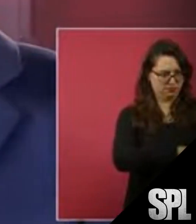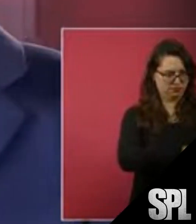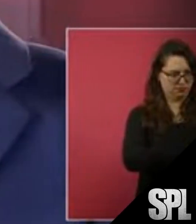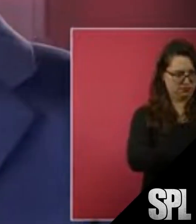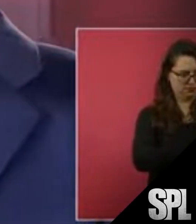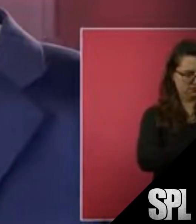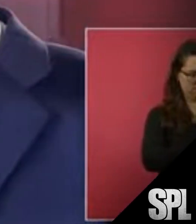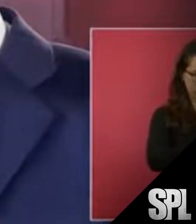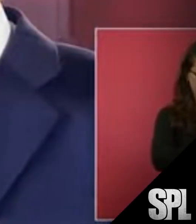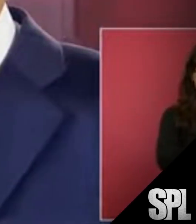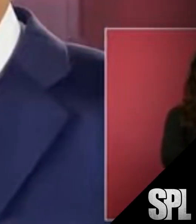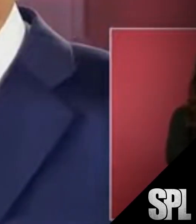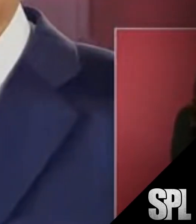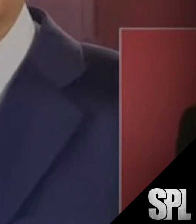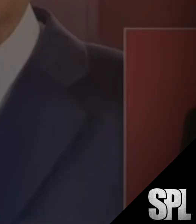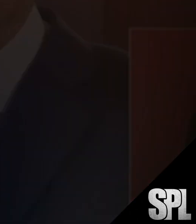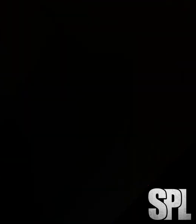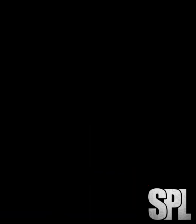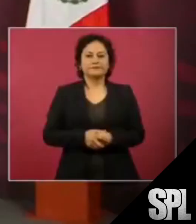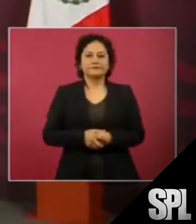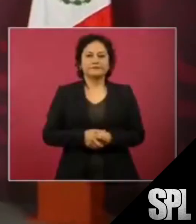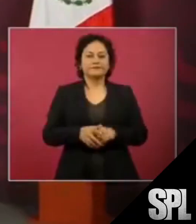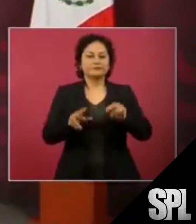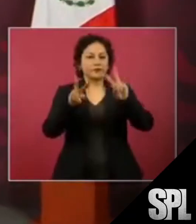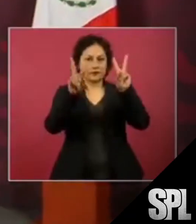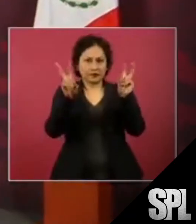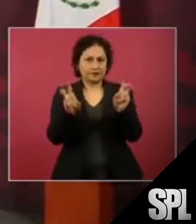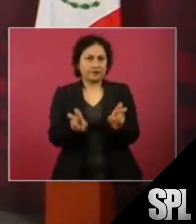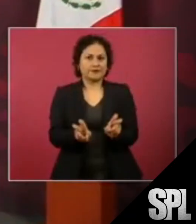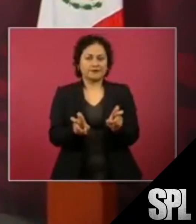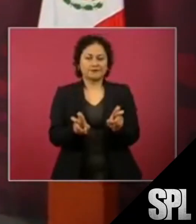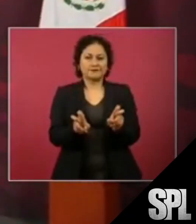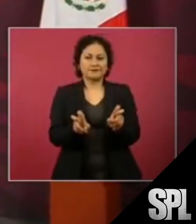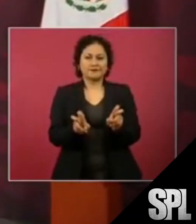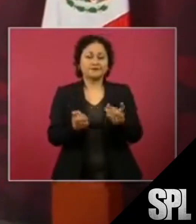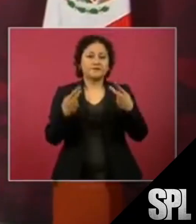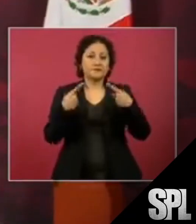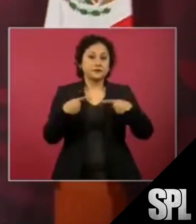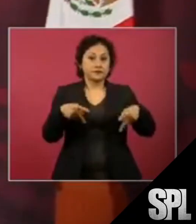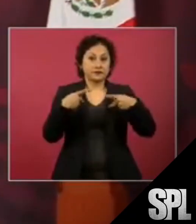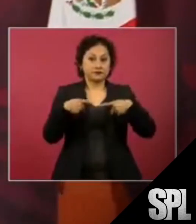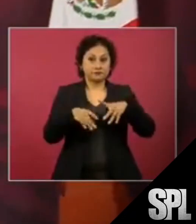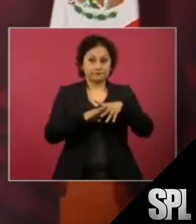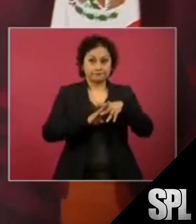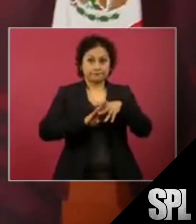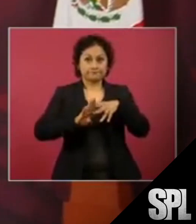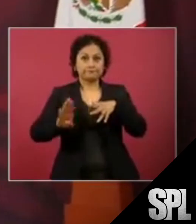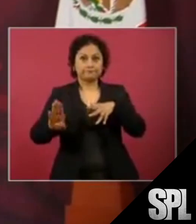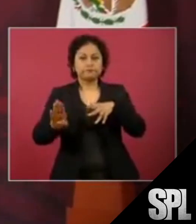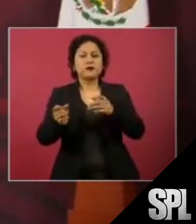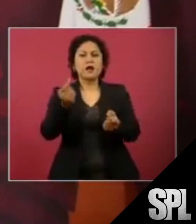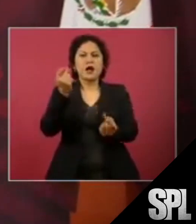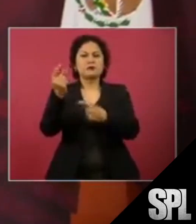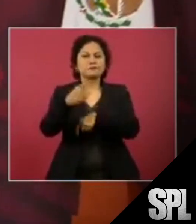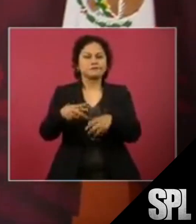de prensa del presidente López Obrador se anunció que fueron rescatados. El presidente desde Palacio Nacional informó que 49